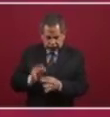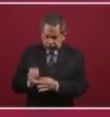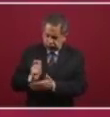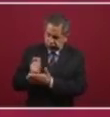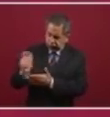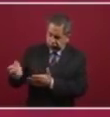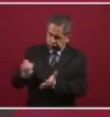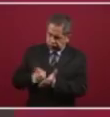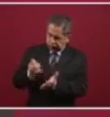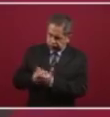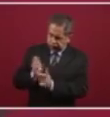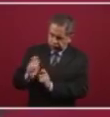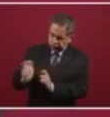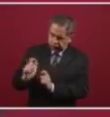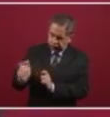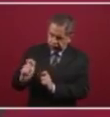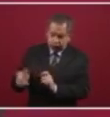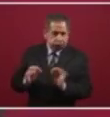Entonces, aquí